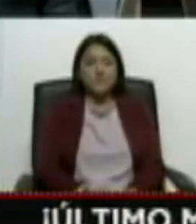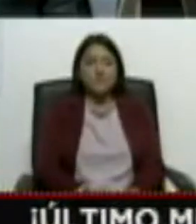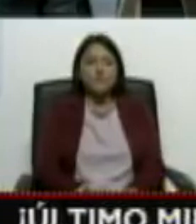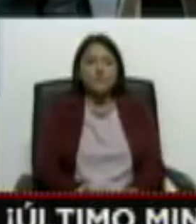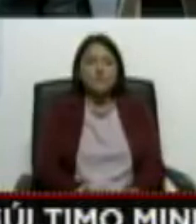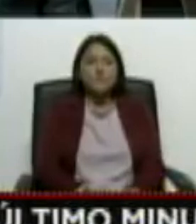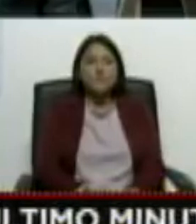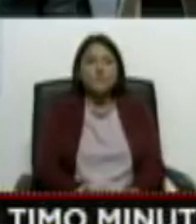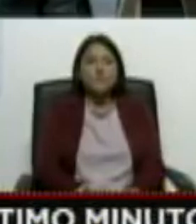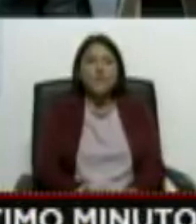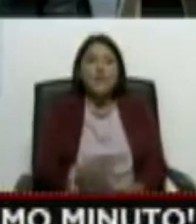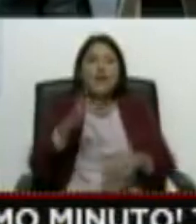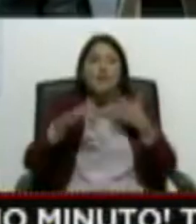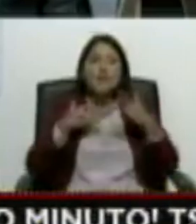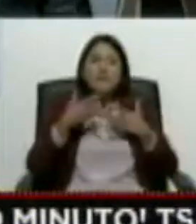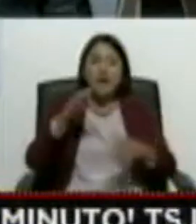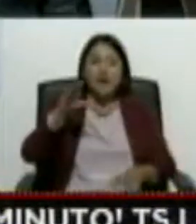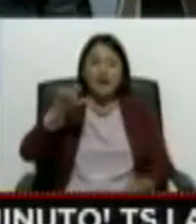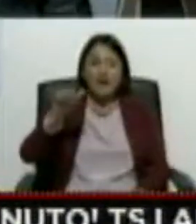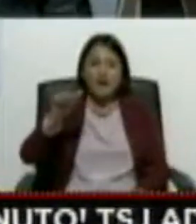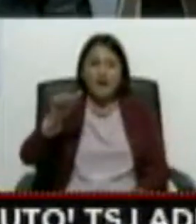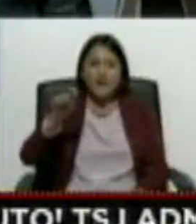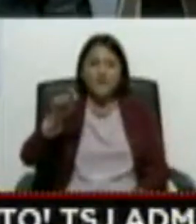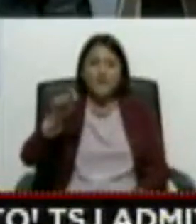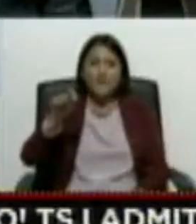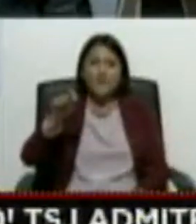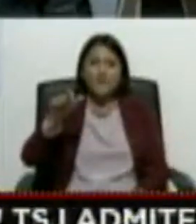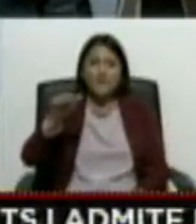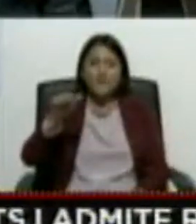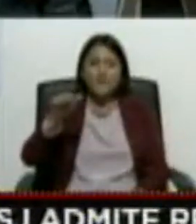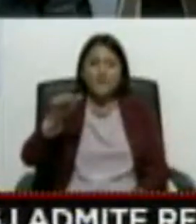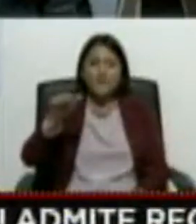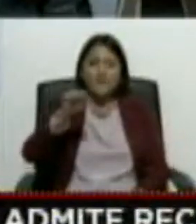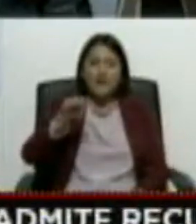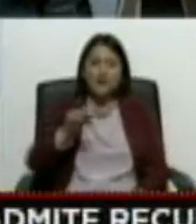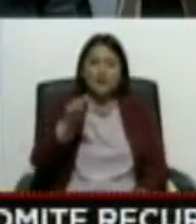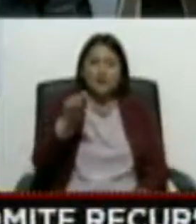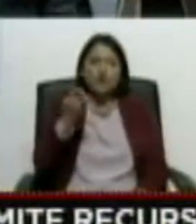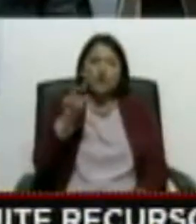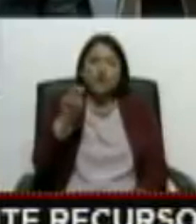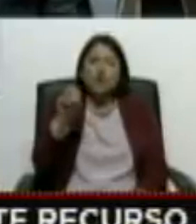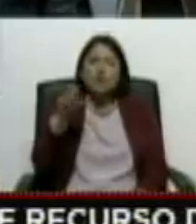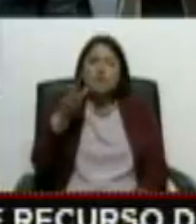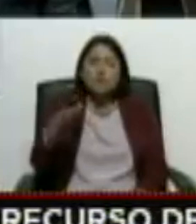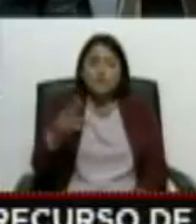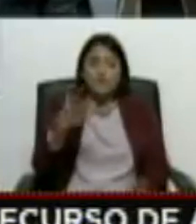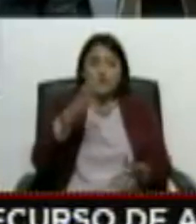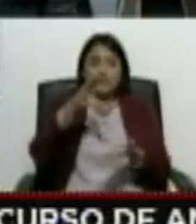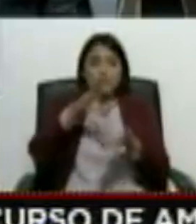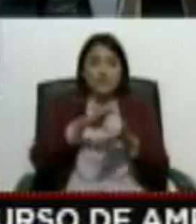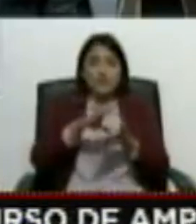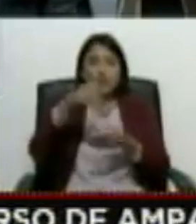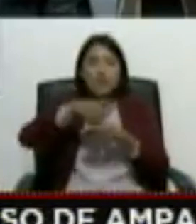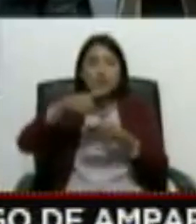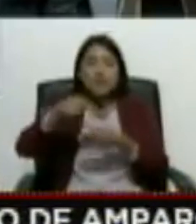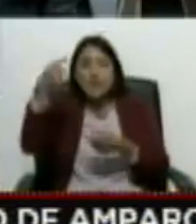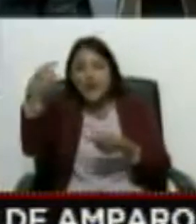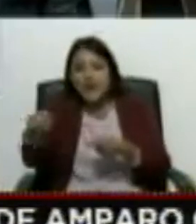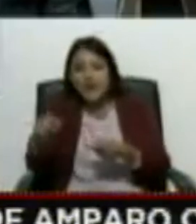de catastro tiene una la descripción siguiente: centros de votaciones